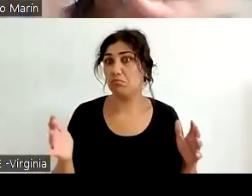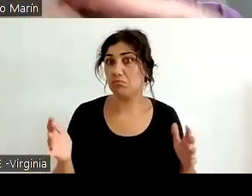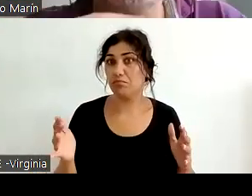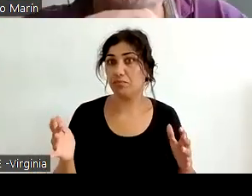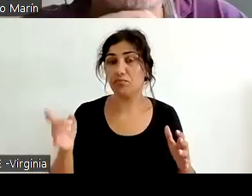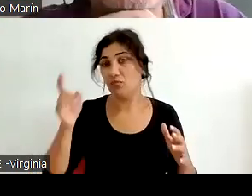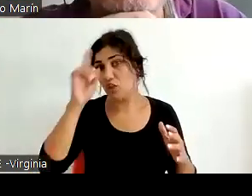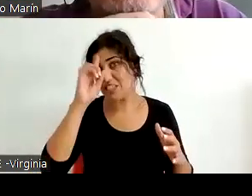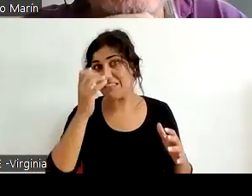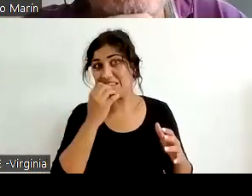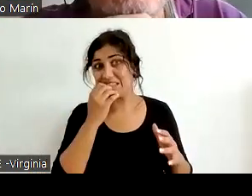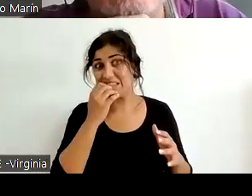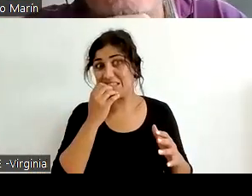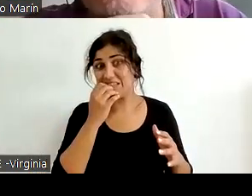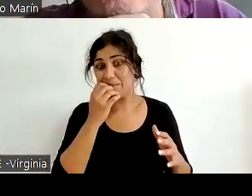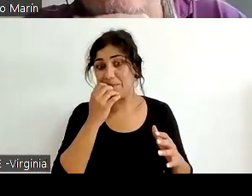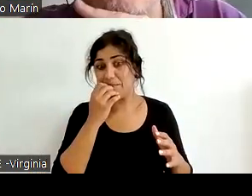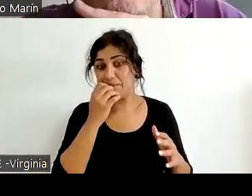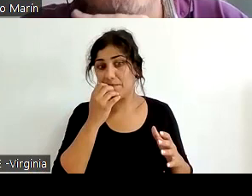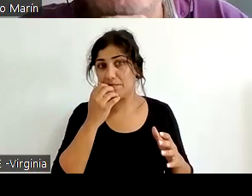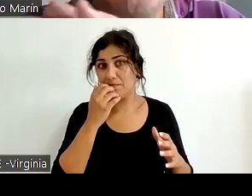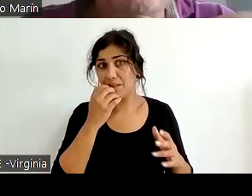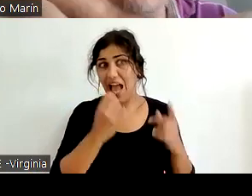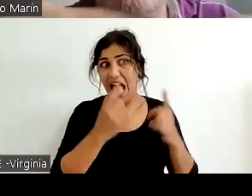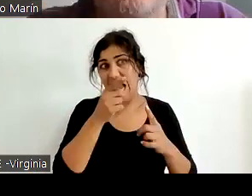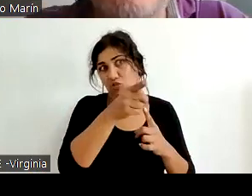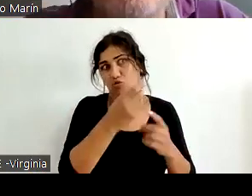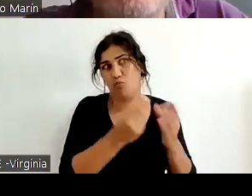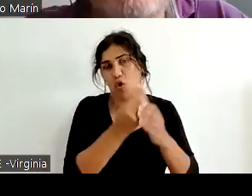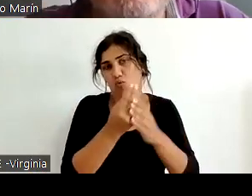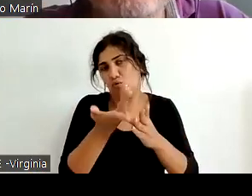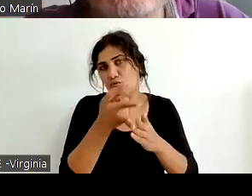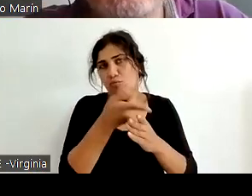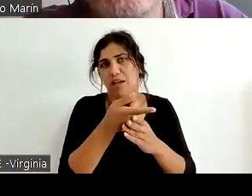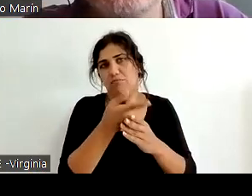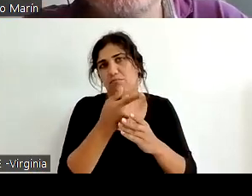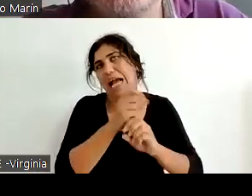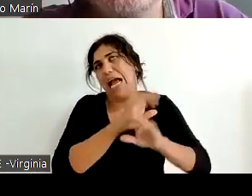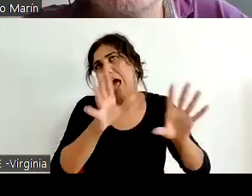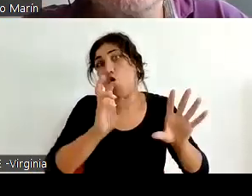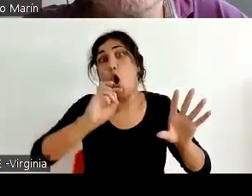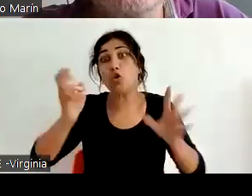más evidentes, pero no sé si conocéis alguno más que queráis sugerir o compartir con el grupo.